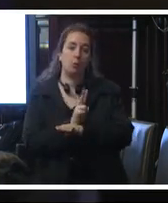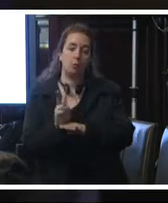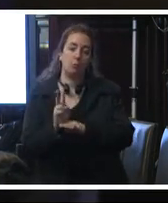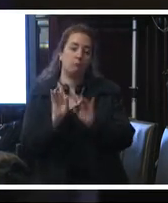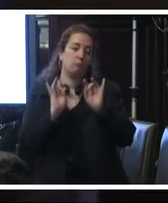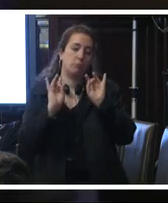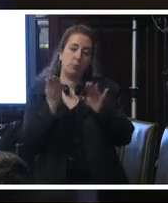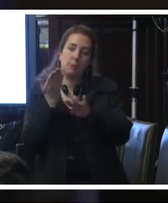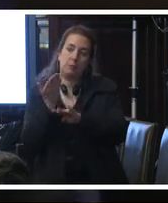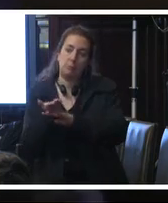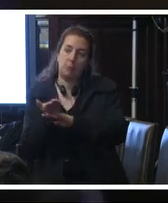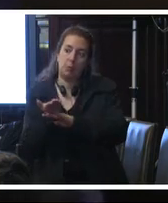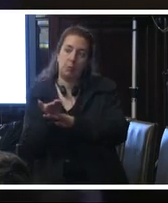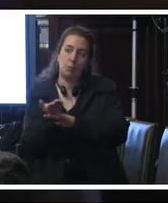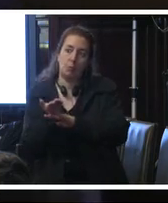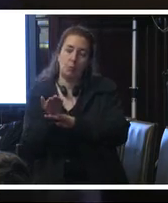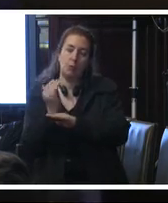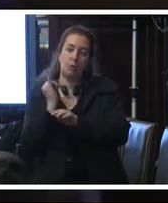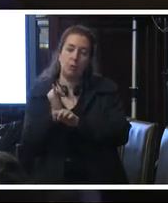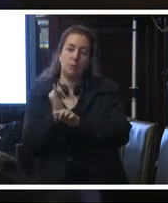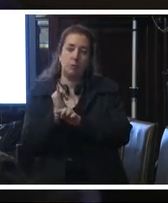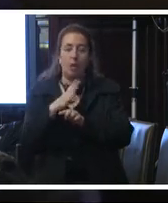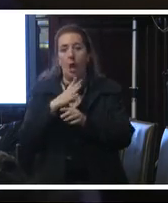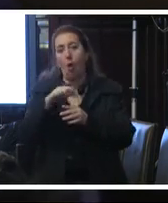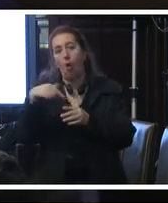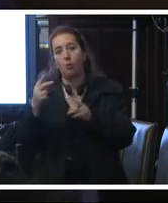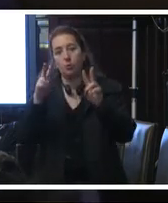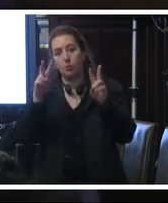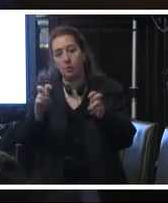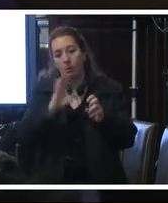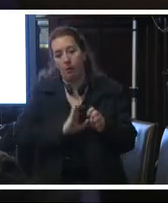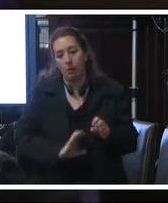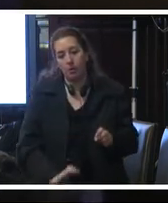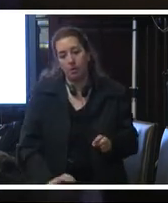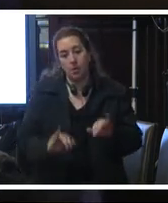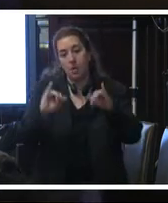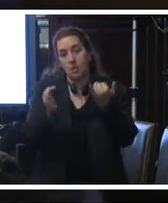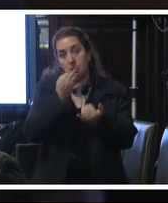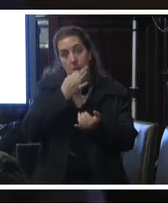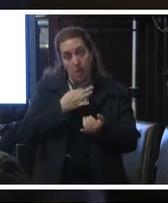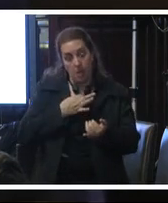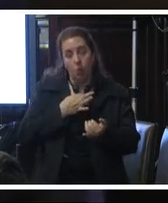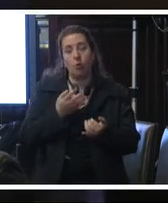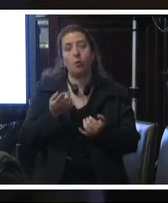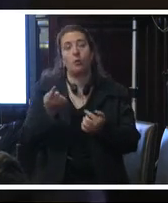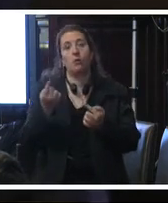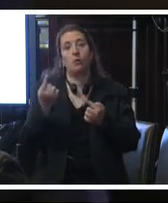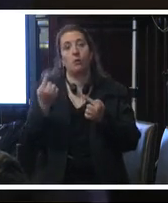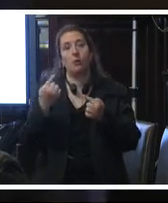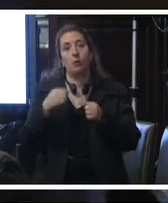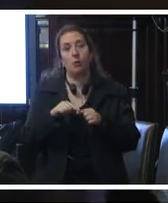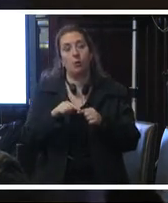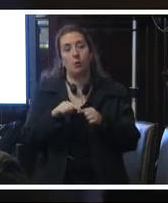les pediría que además, si hubiese algún otro aspecto de las características que ya han mencionado que debieran tener este